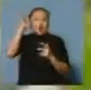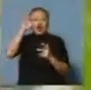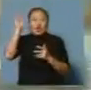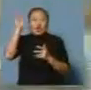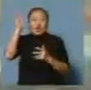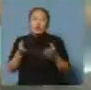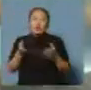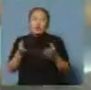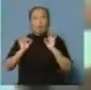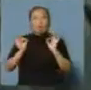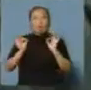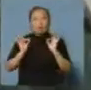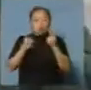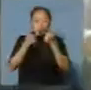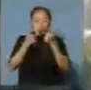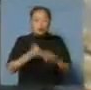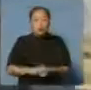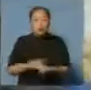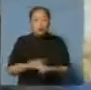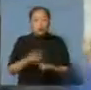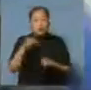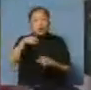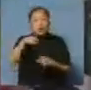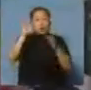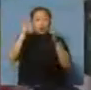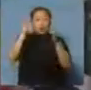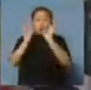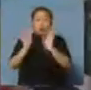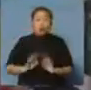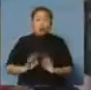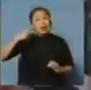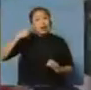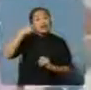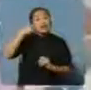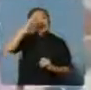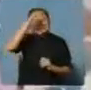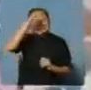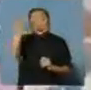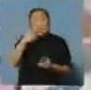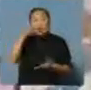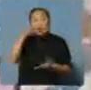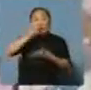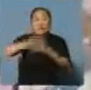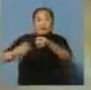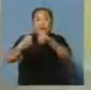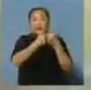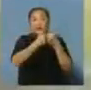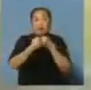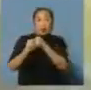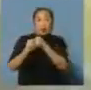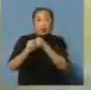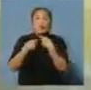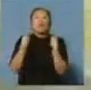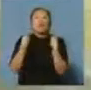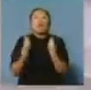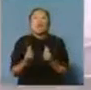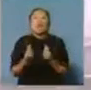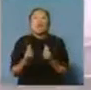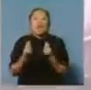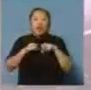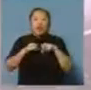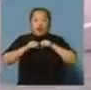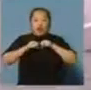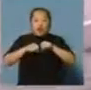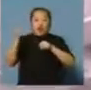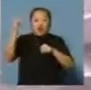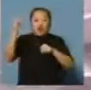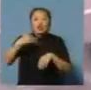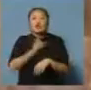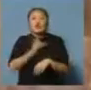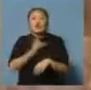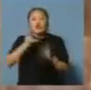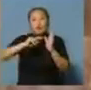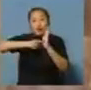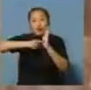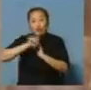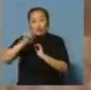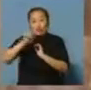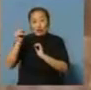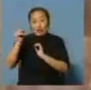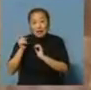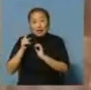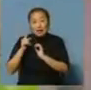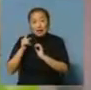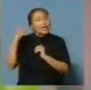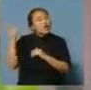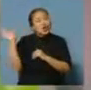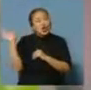del 80%, lo cual es muy bueno. Esto es un programa nacional que se firma con la Cámara de Supermercadistas en Buenos Aires y por lo